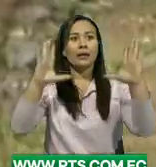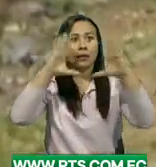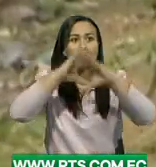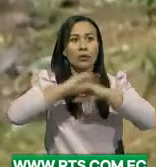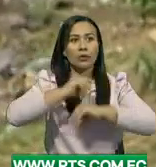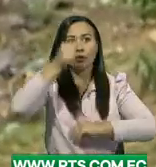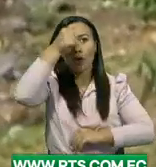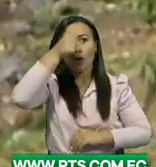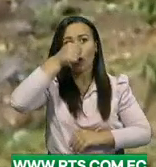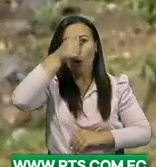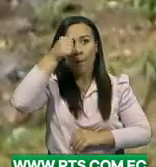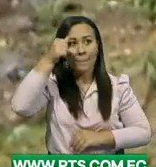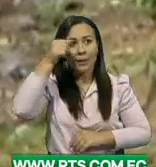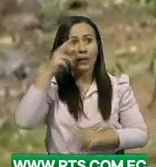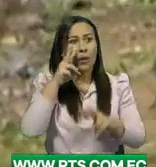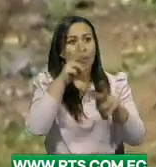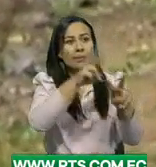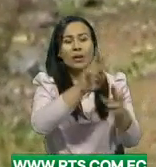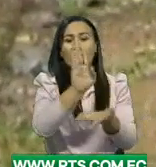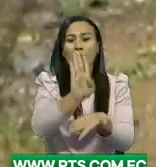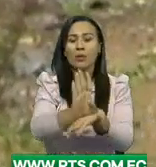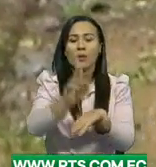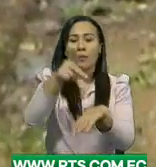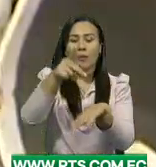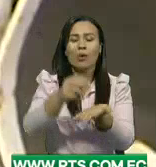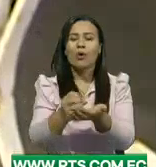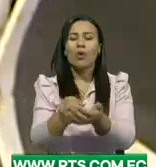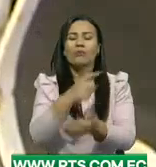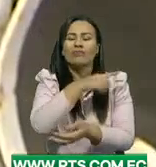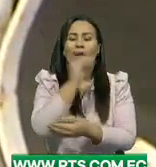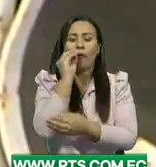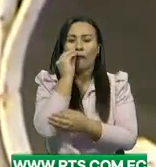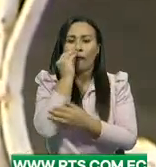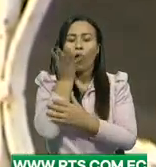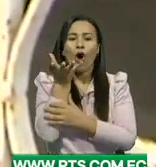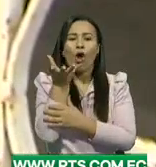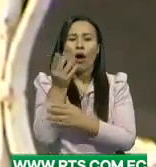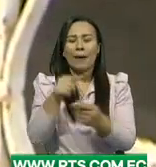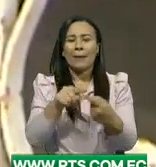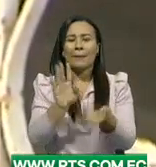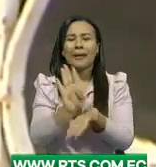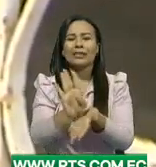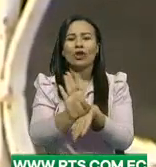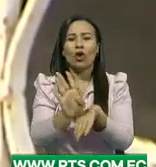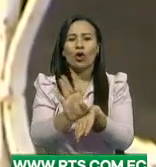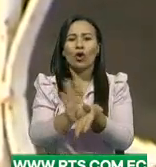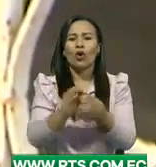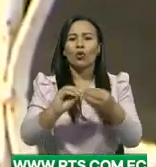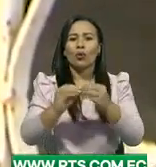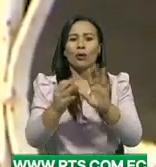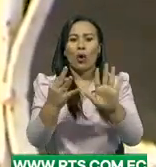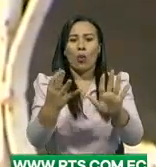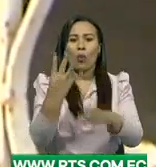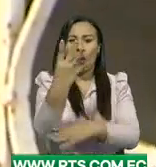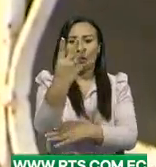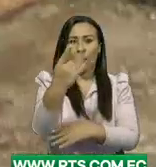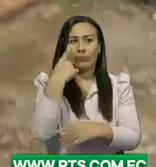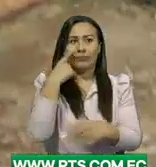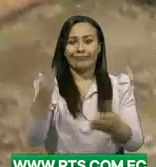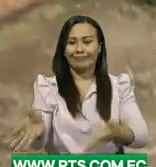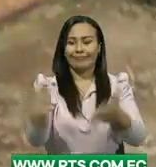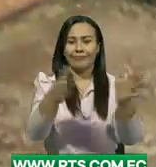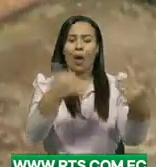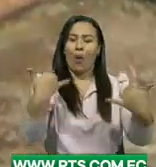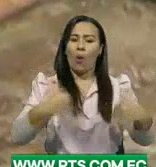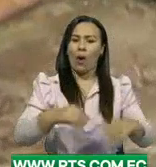domingo. Ocurrió en el bloque 4 de la Flor de Bastión. La víctima se encontraba en su domicilio jugando con sus dos pequeños hijos,